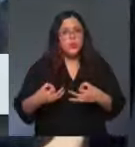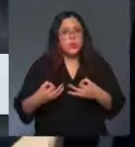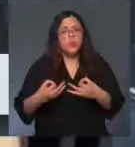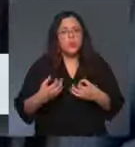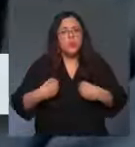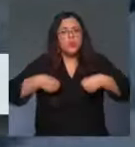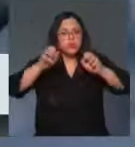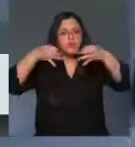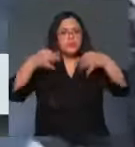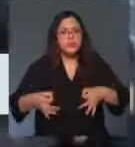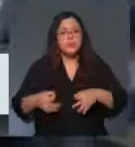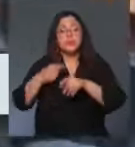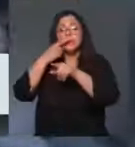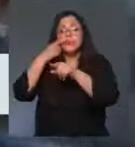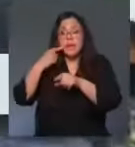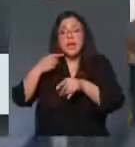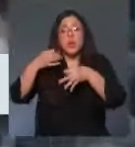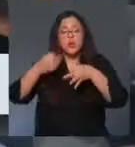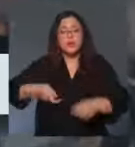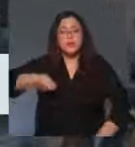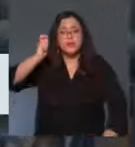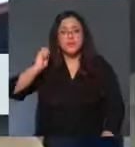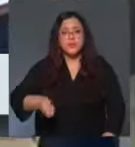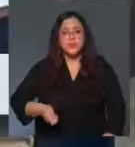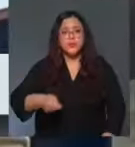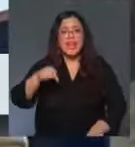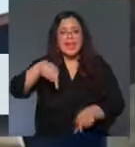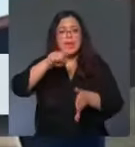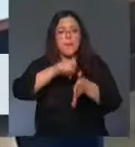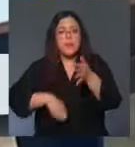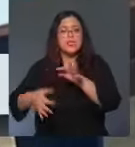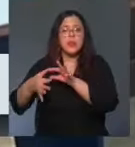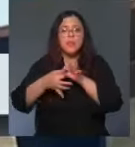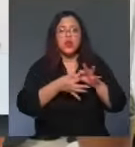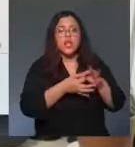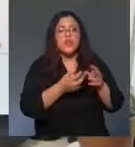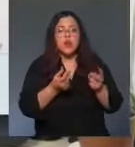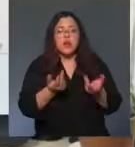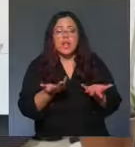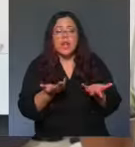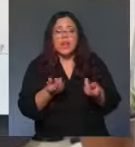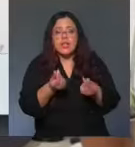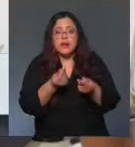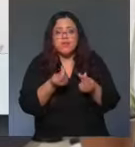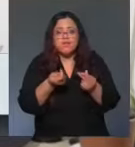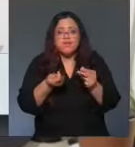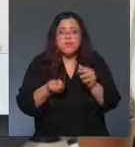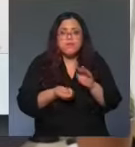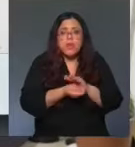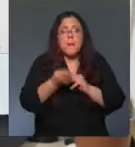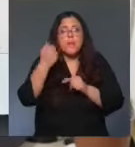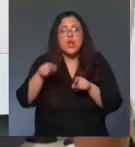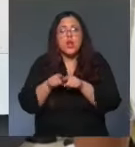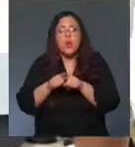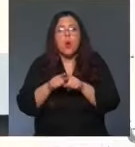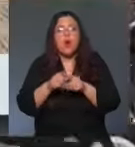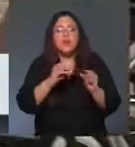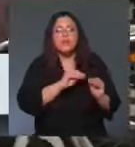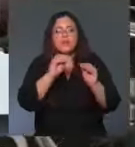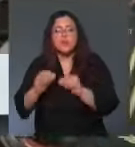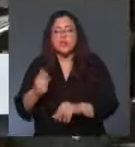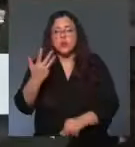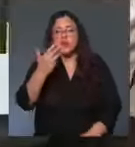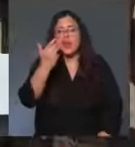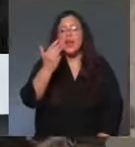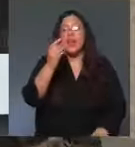El jefe comunal iba a ser formalizado este mes por cohecho, pero la audiencia se reagendó para el 9 de diciembre. Tiene